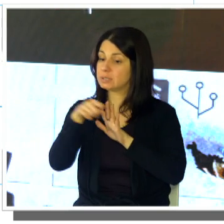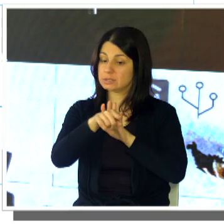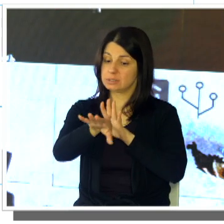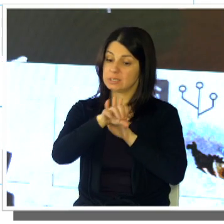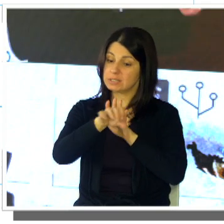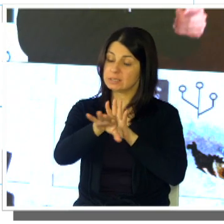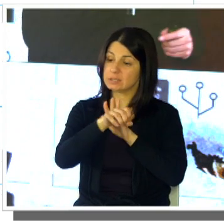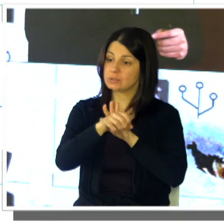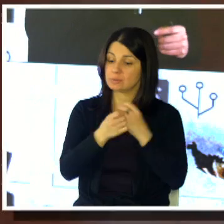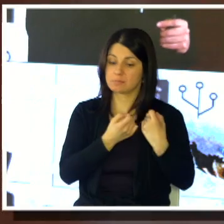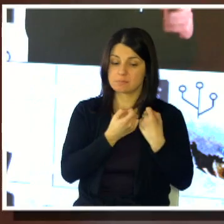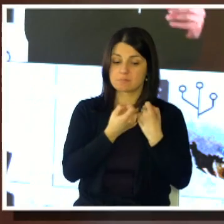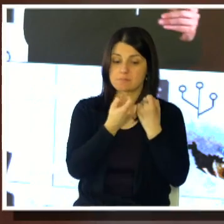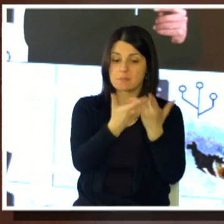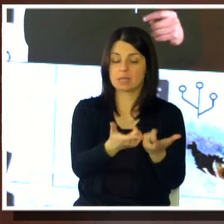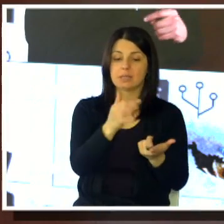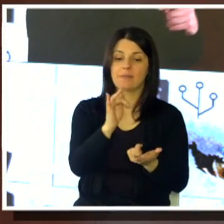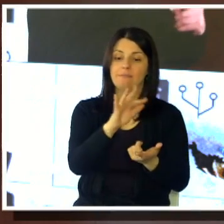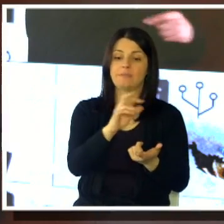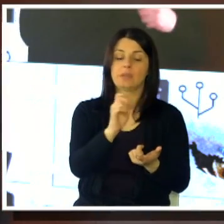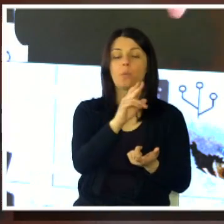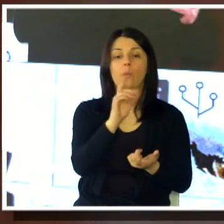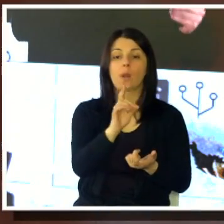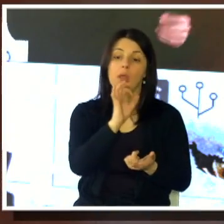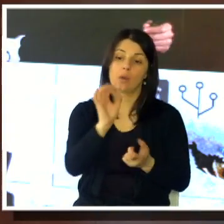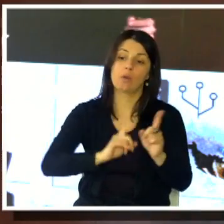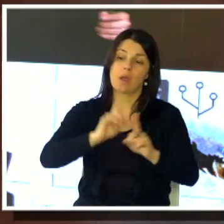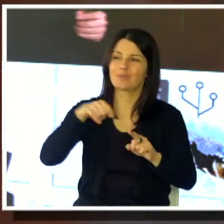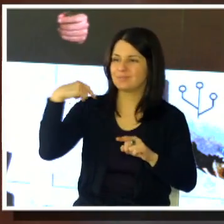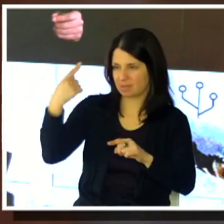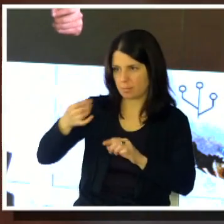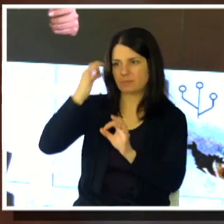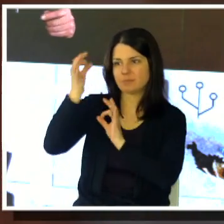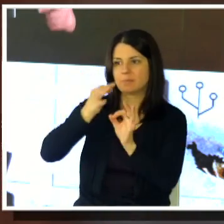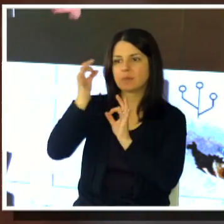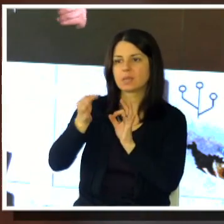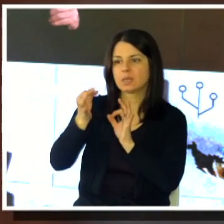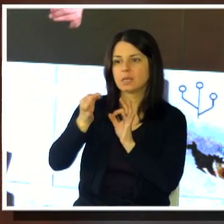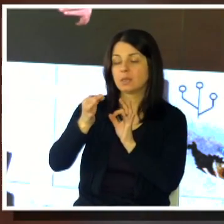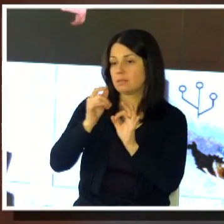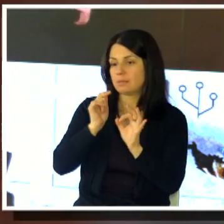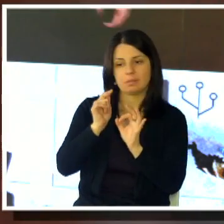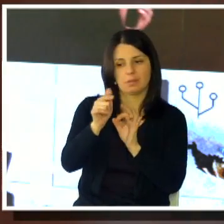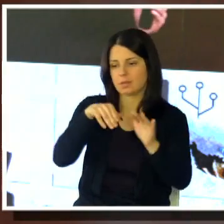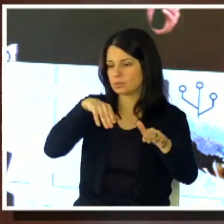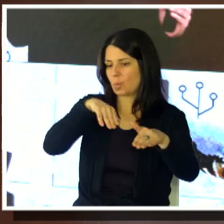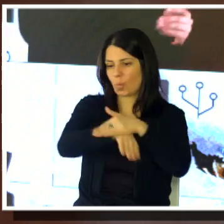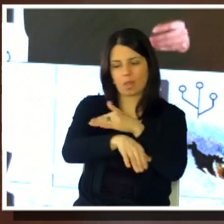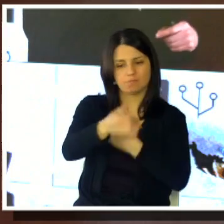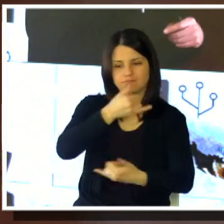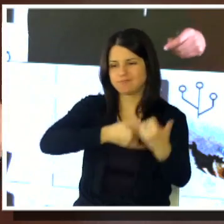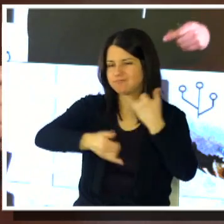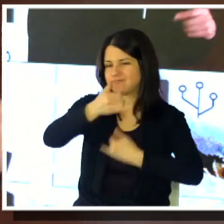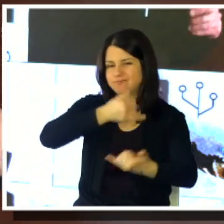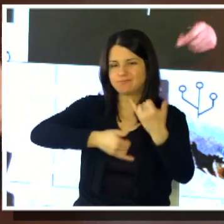mandan al firmware o hay algunos que, como van a explicar después, directamente guardan mucha información